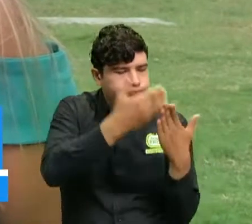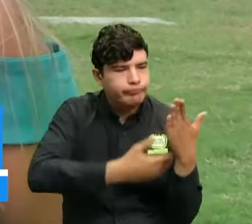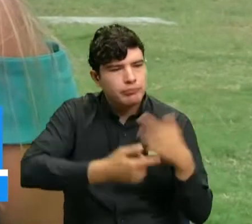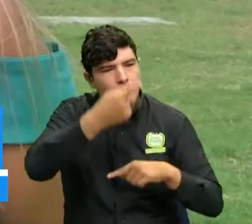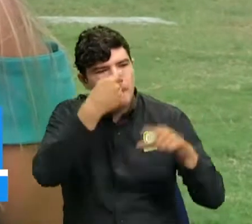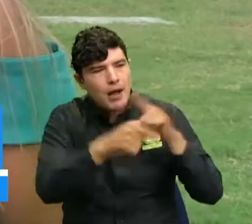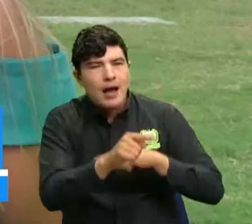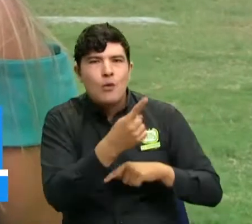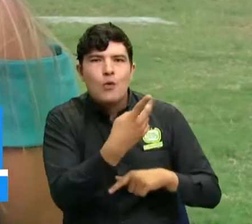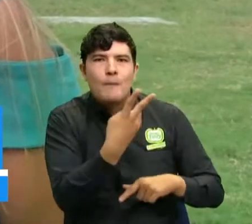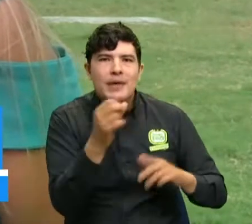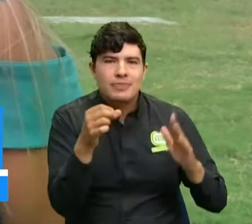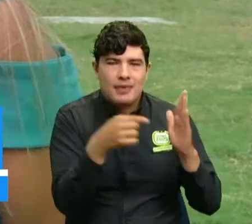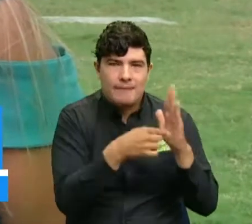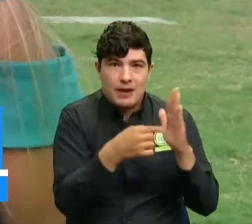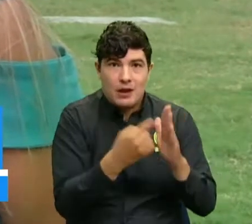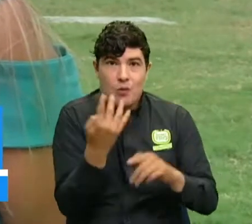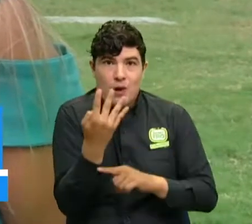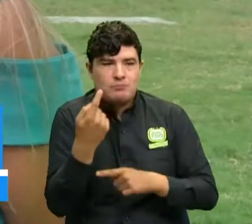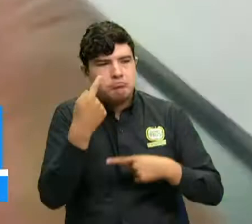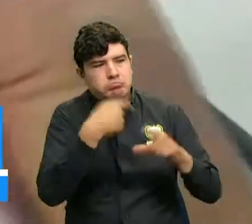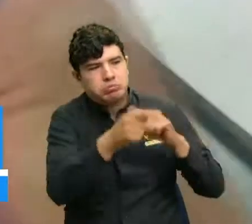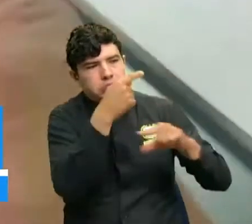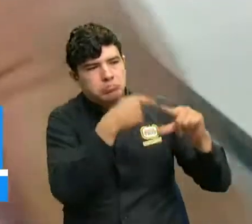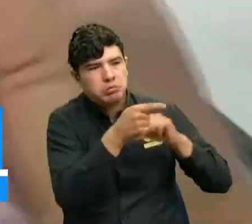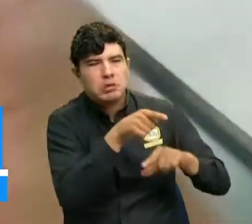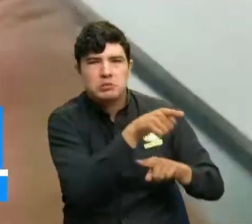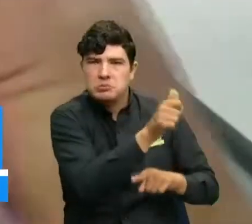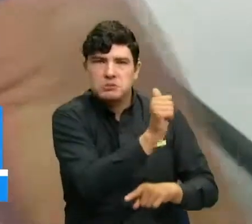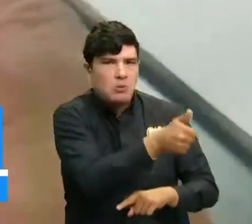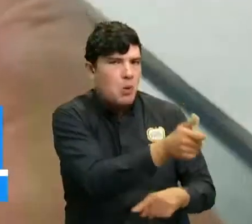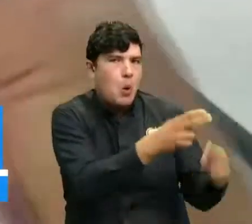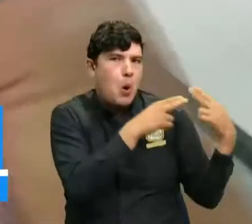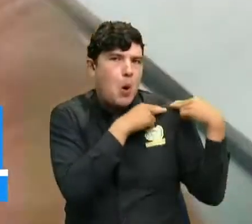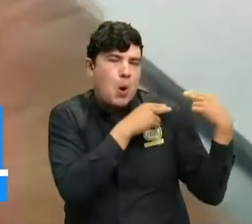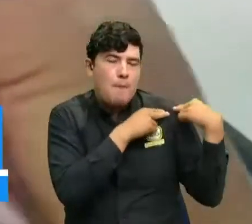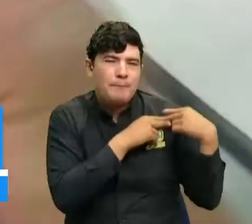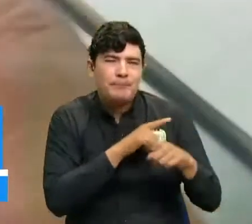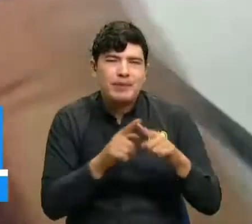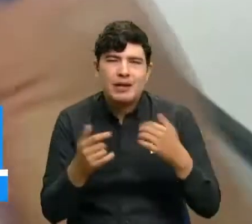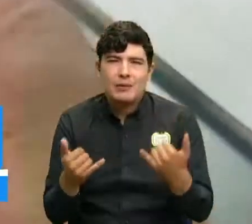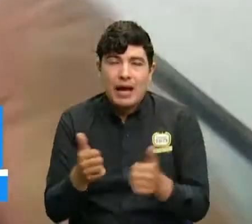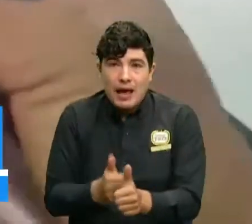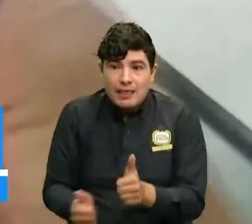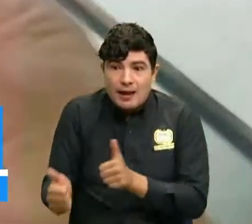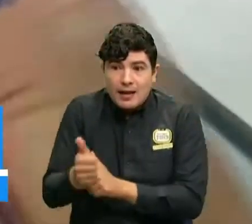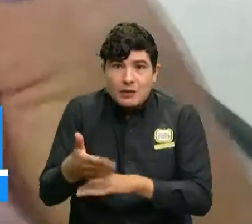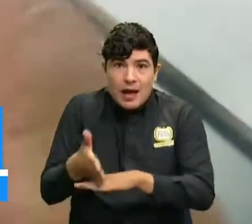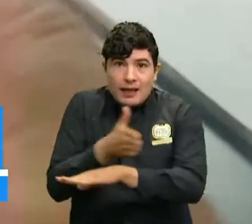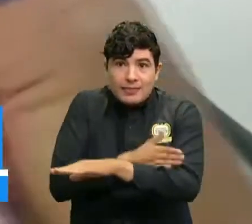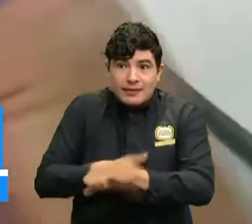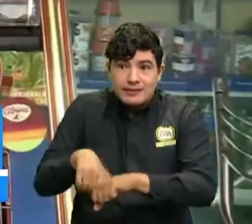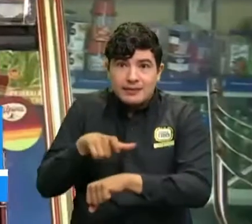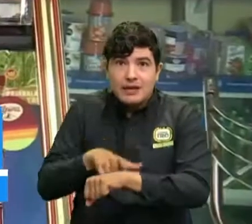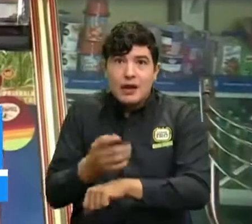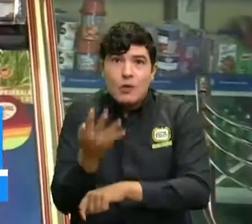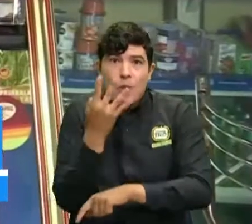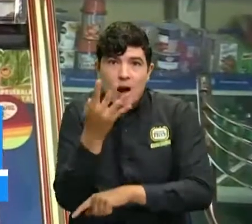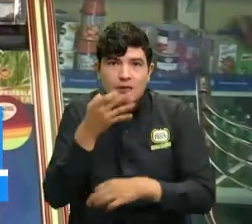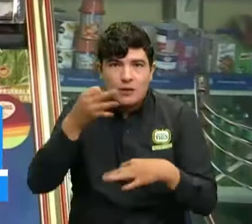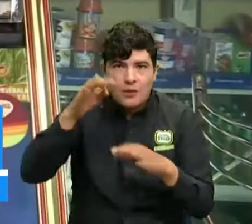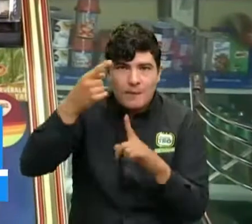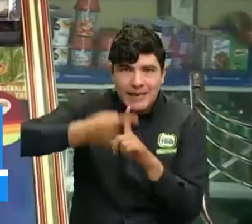no tendrían que presentarlo, sino la alcaldía misma se lo enviaría. Este adelanto o anticipo se pagará en 4 recibos o